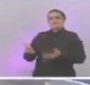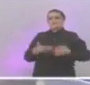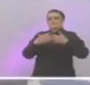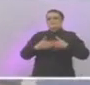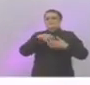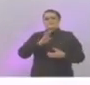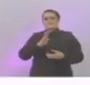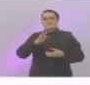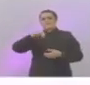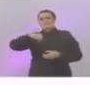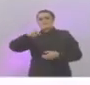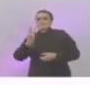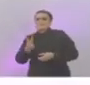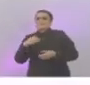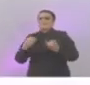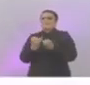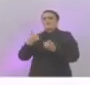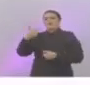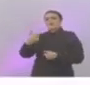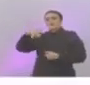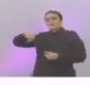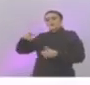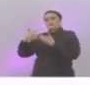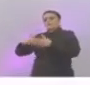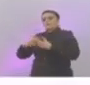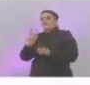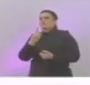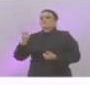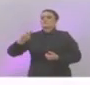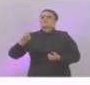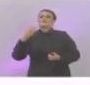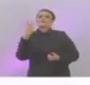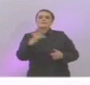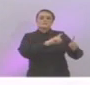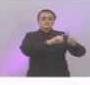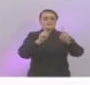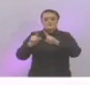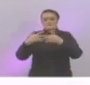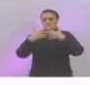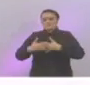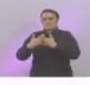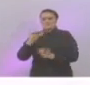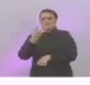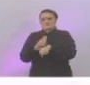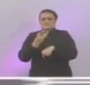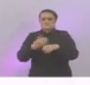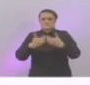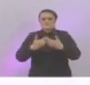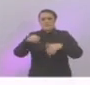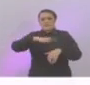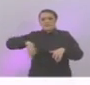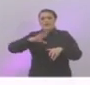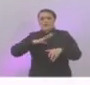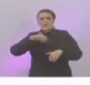la BMW junto con la de General Motors y las 233 empresas de autopartes que integran el clúster